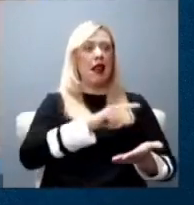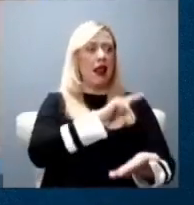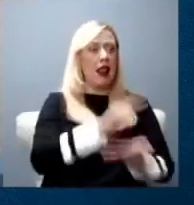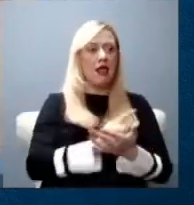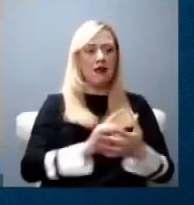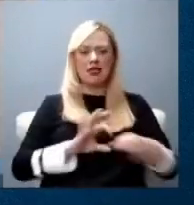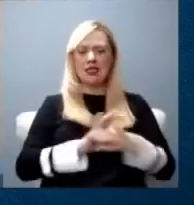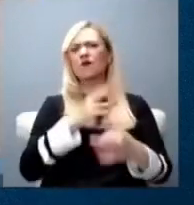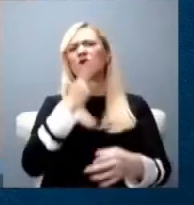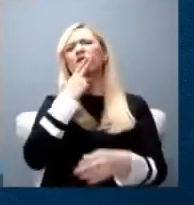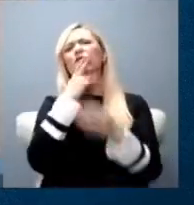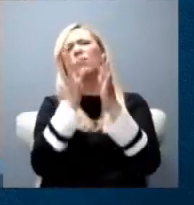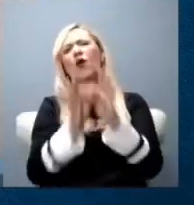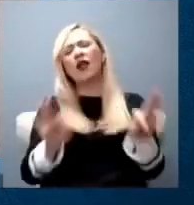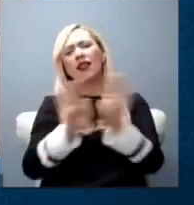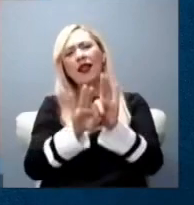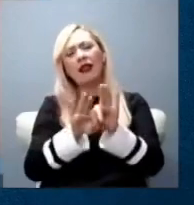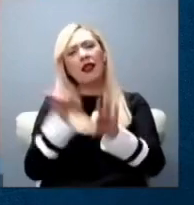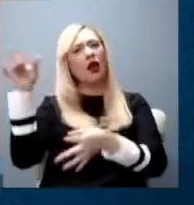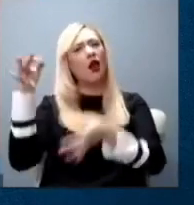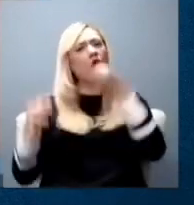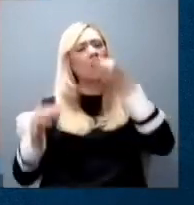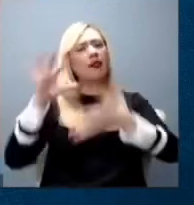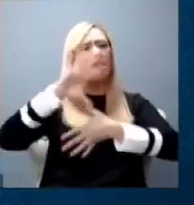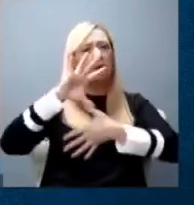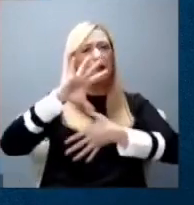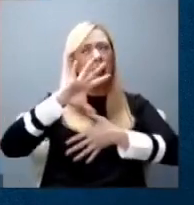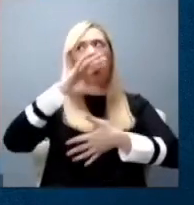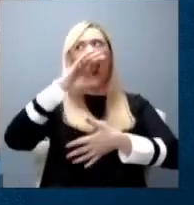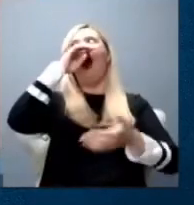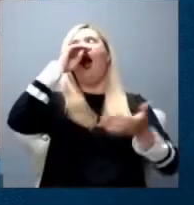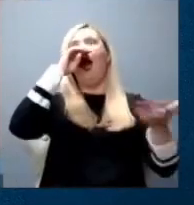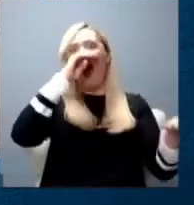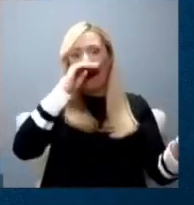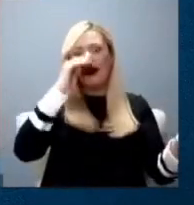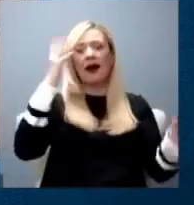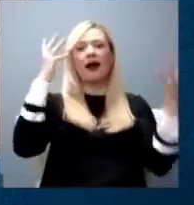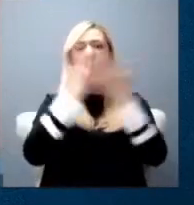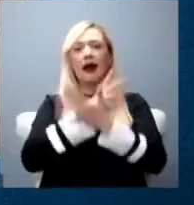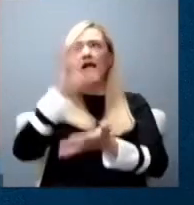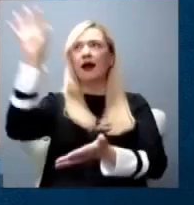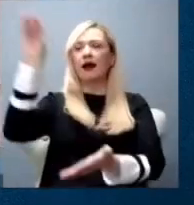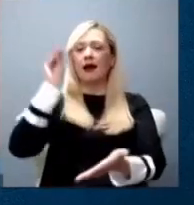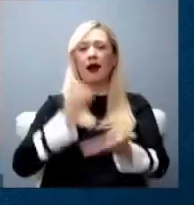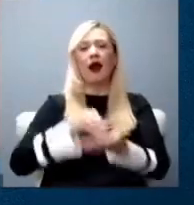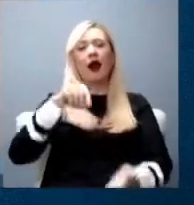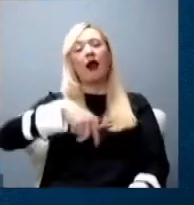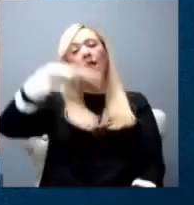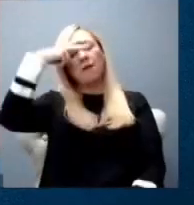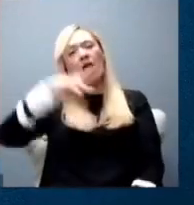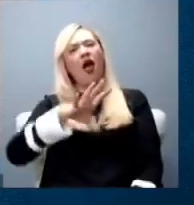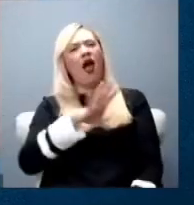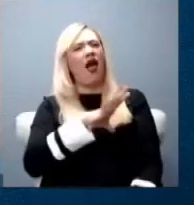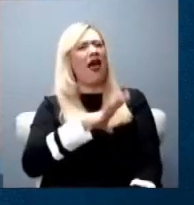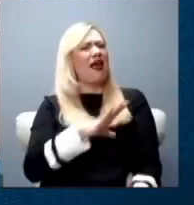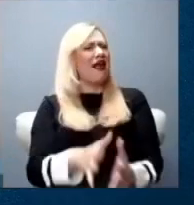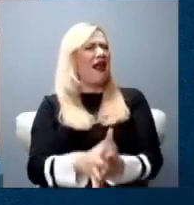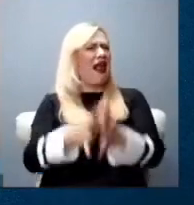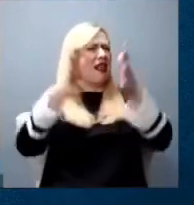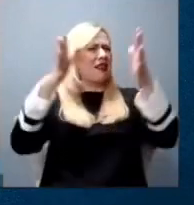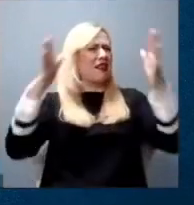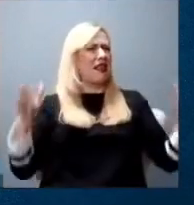las cosas que desarrolla la Corte Interamericana luego son tomadas en nuestros países y México, yo sé que tiene un diálogo muy importante con la